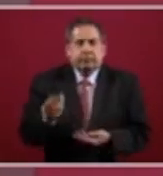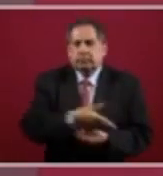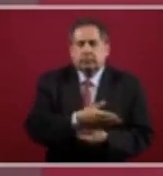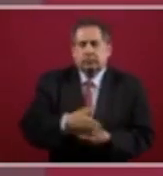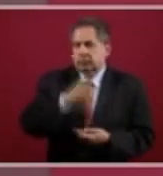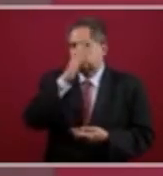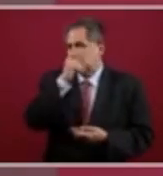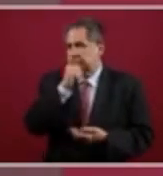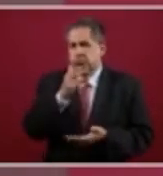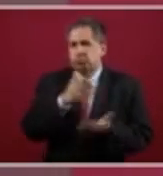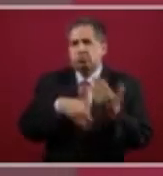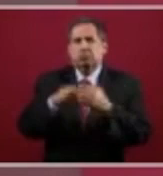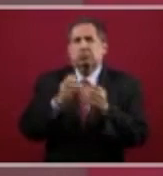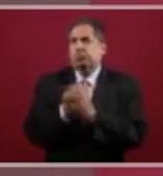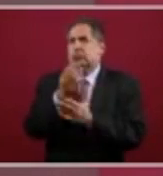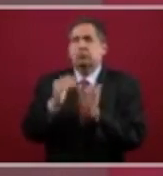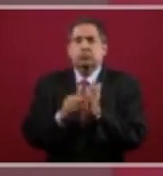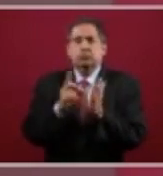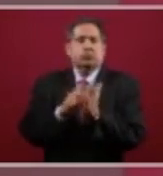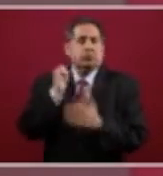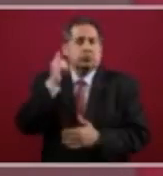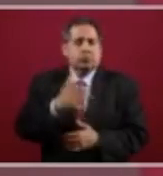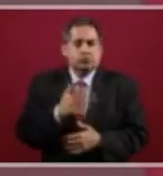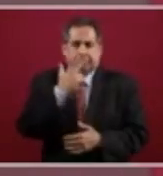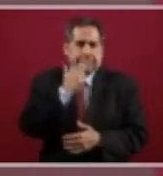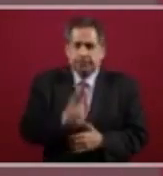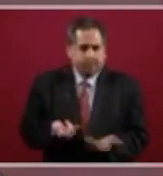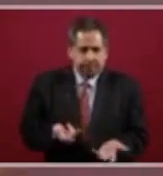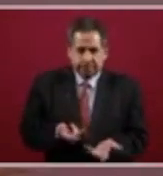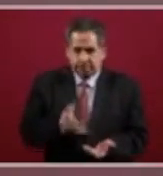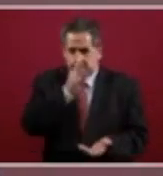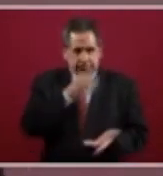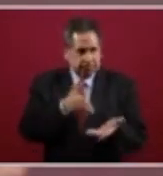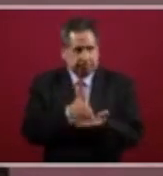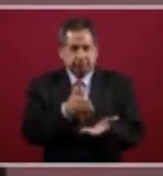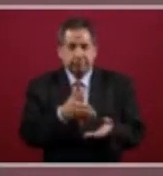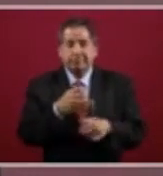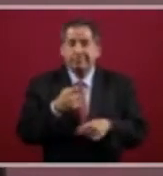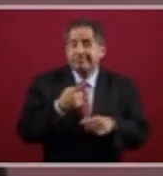cualquier modelo resultaba inviable.